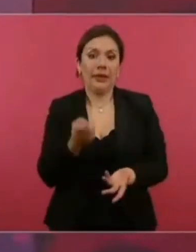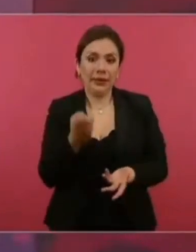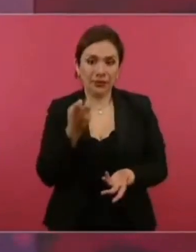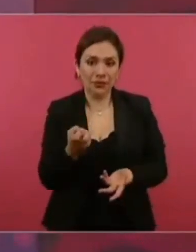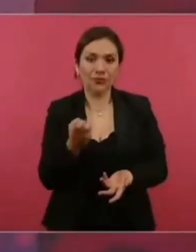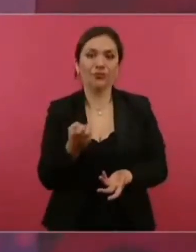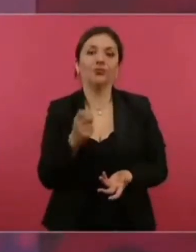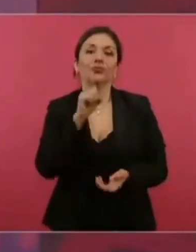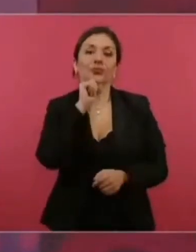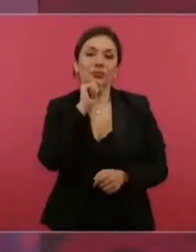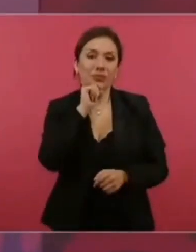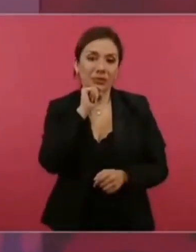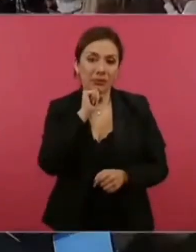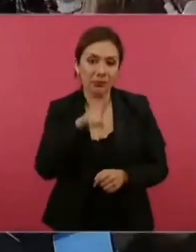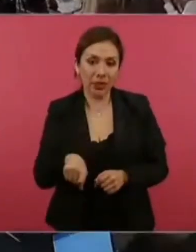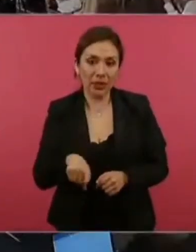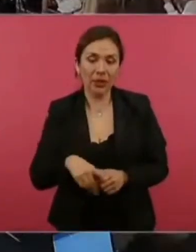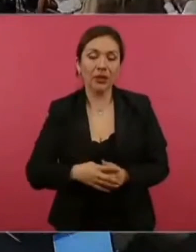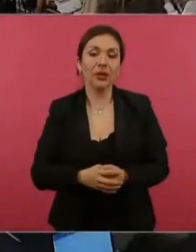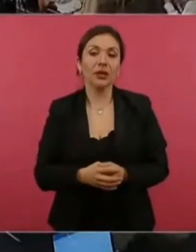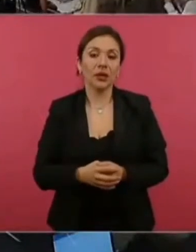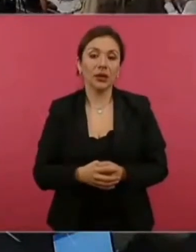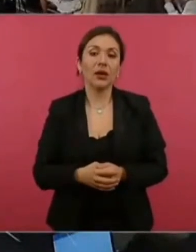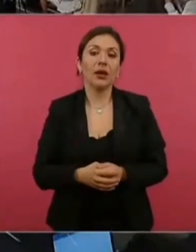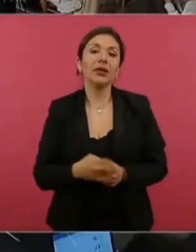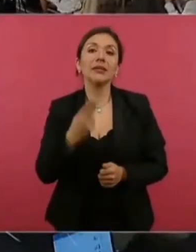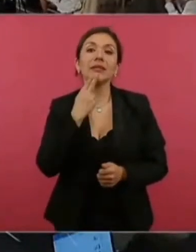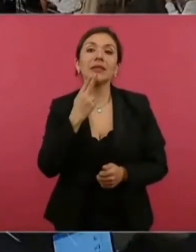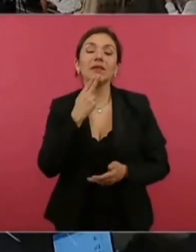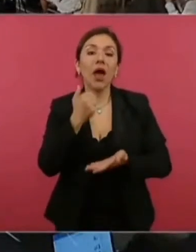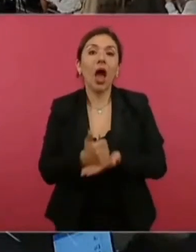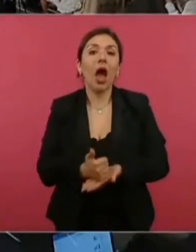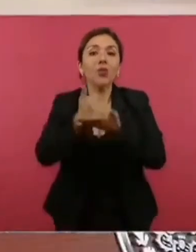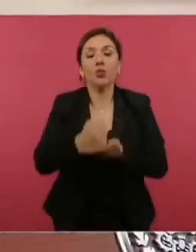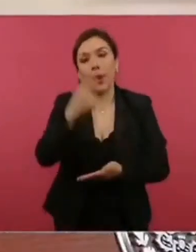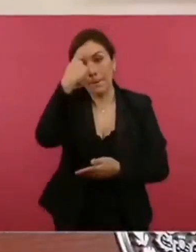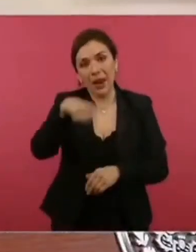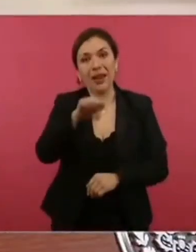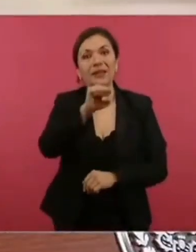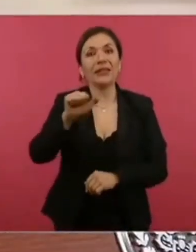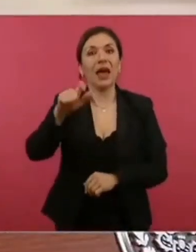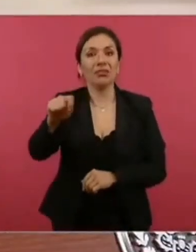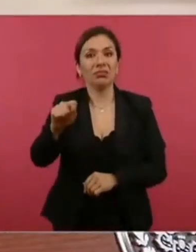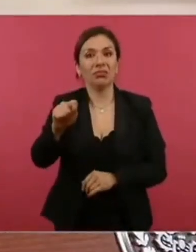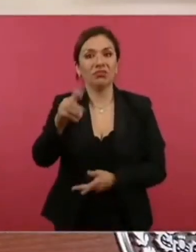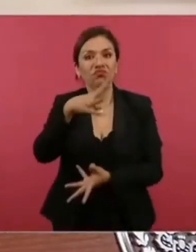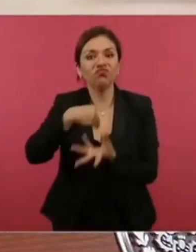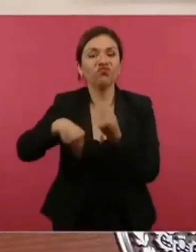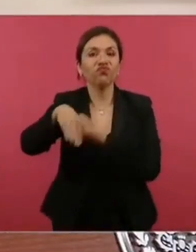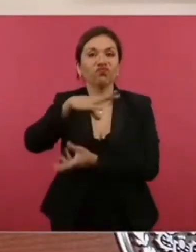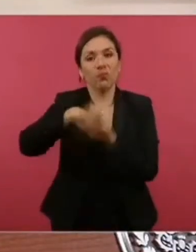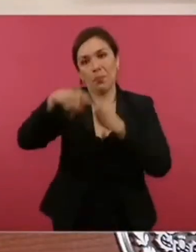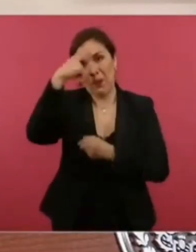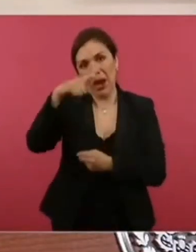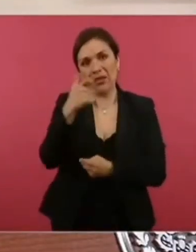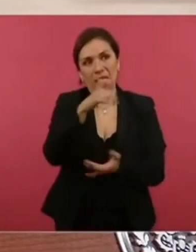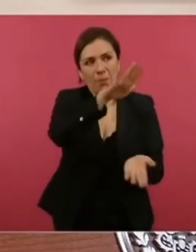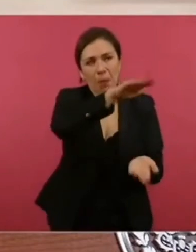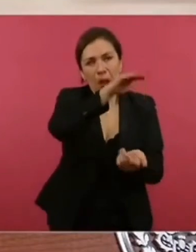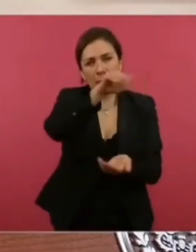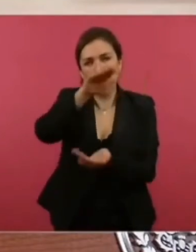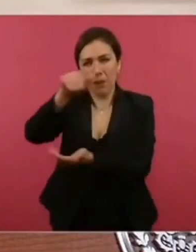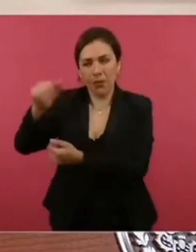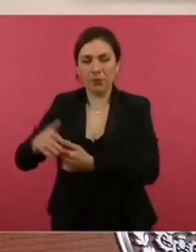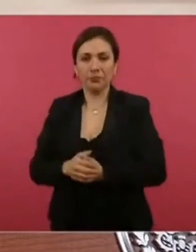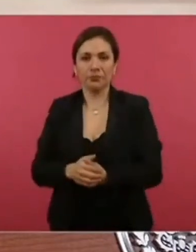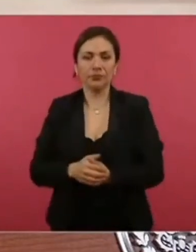También eso ayuda al SAT en la recaudación.